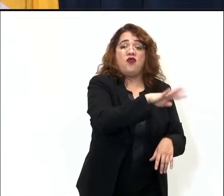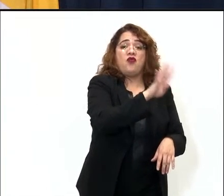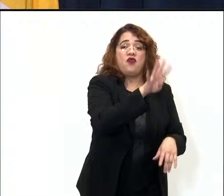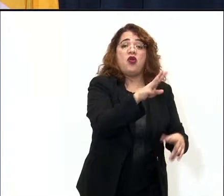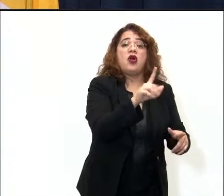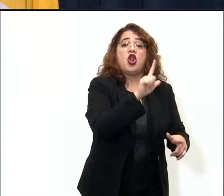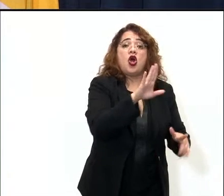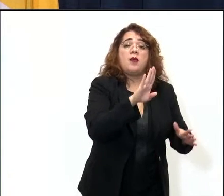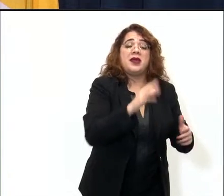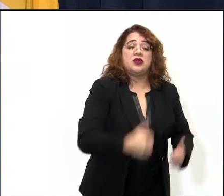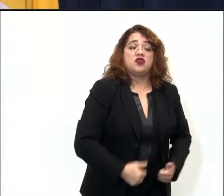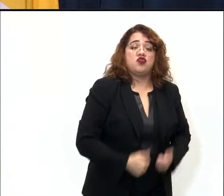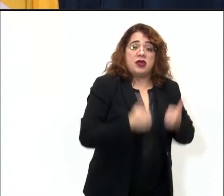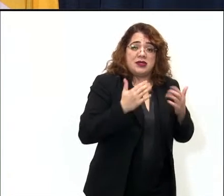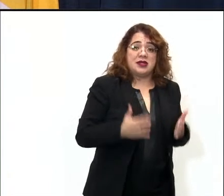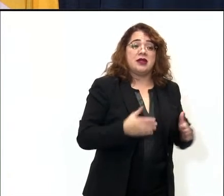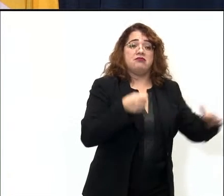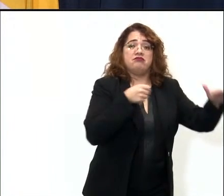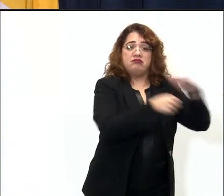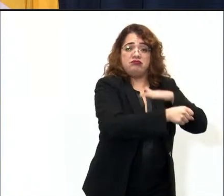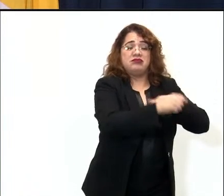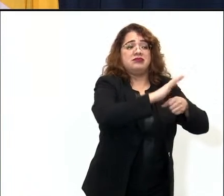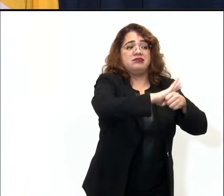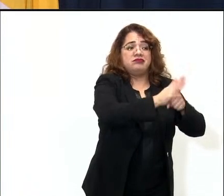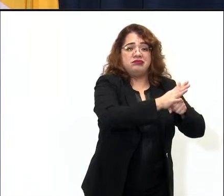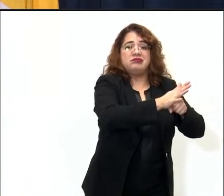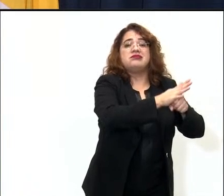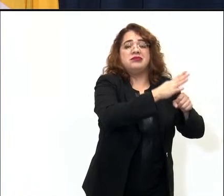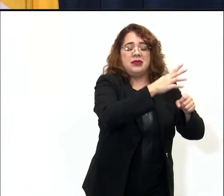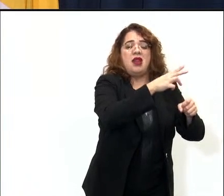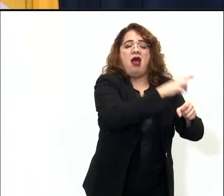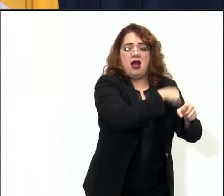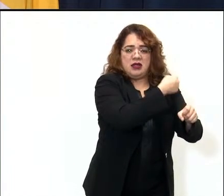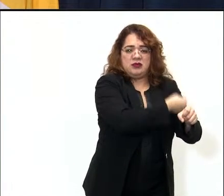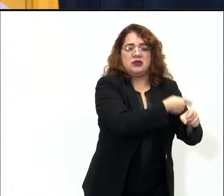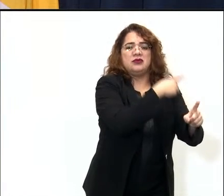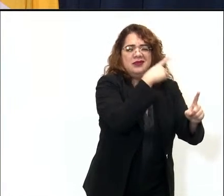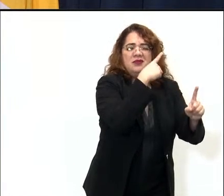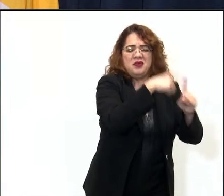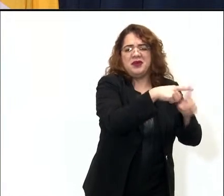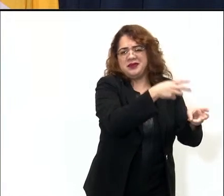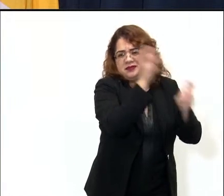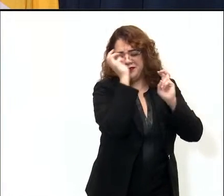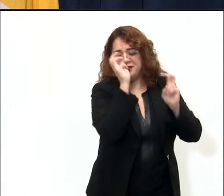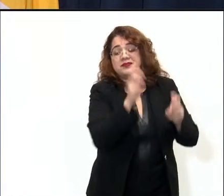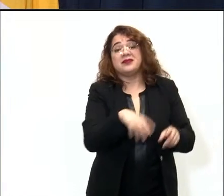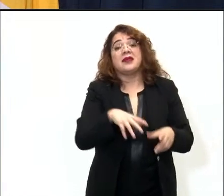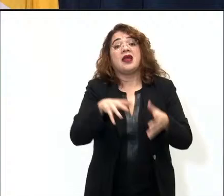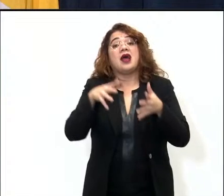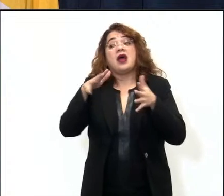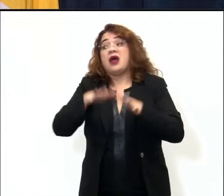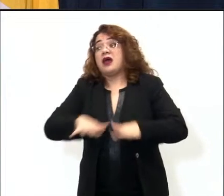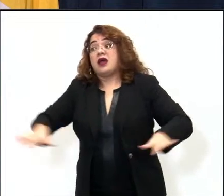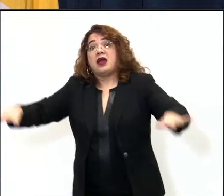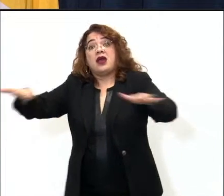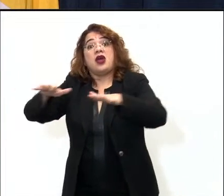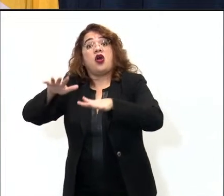244 residentes de Long Beach internados por COVID-19 y en nuestros hospitales de la zona